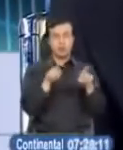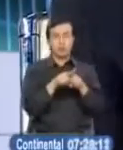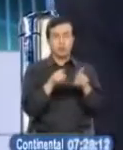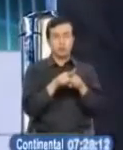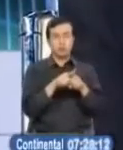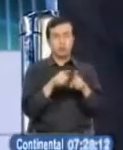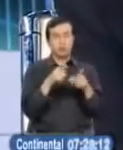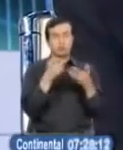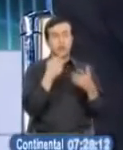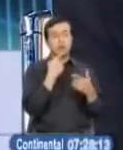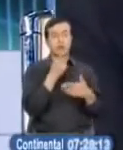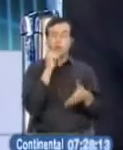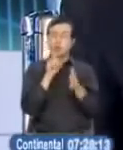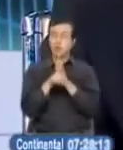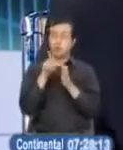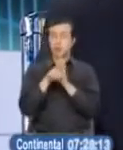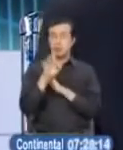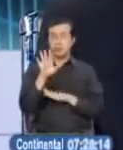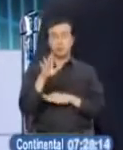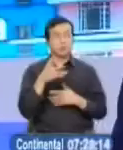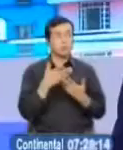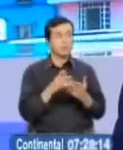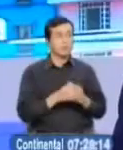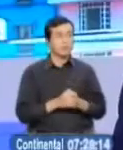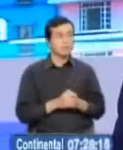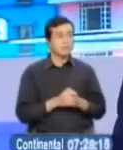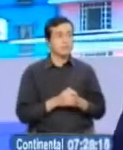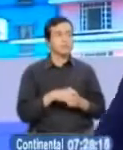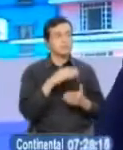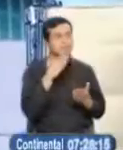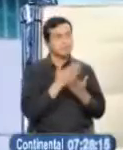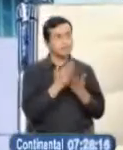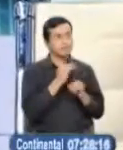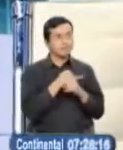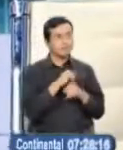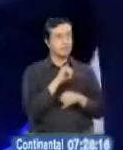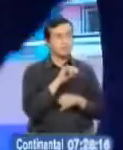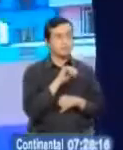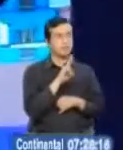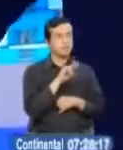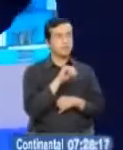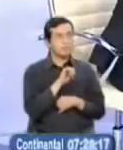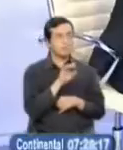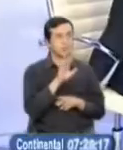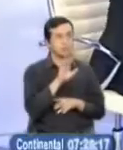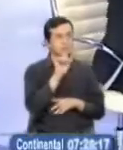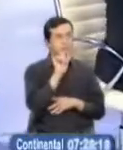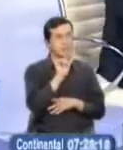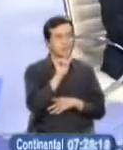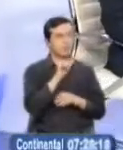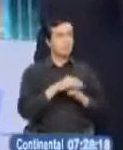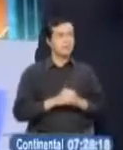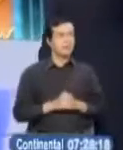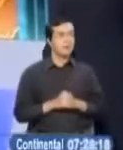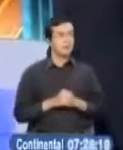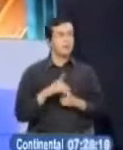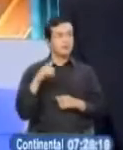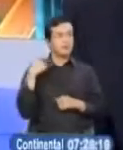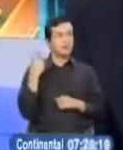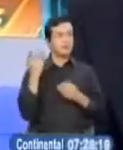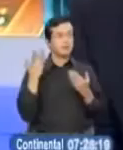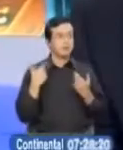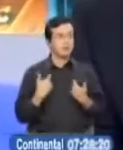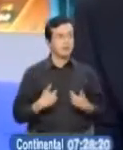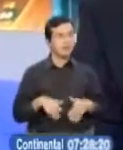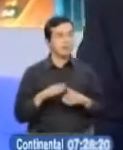desvirtúan estas denuncias de supuestos hechos de corrupción. Por supuesto. Muchas gracias, ingeniero Vivar. Muchísimas un momentito, gracias. Por favor. Bueno, nosotros hemos terminado por el día